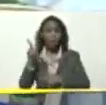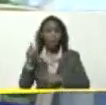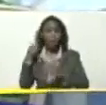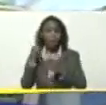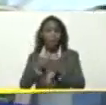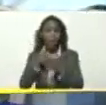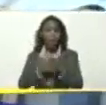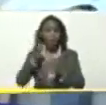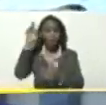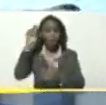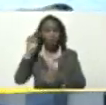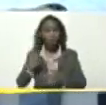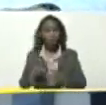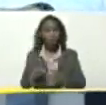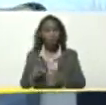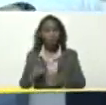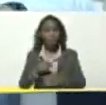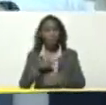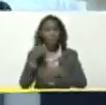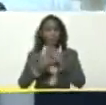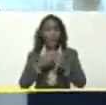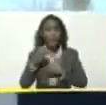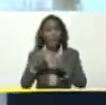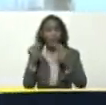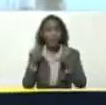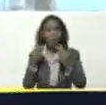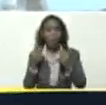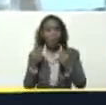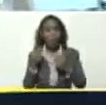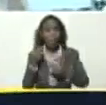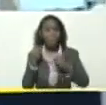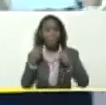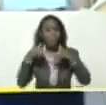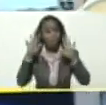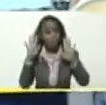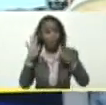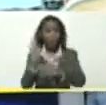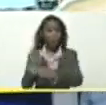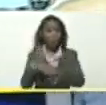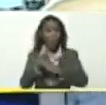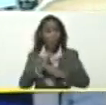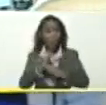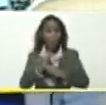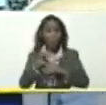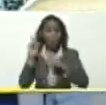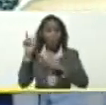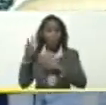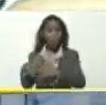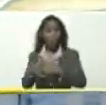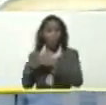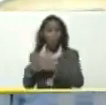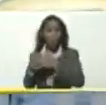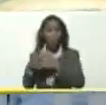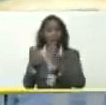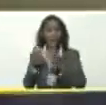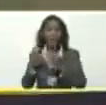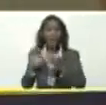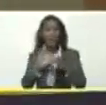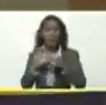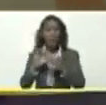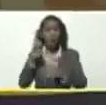a diario para optimizar los recursos a pesar del bloqueo de Estados Unidos y de la Unión Europea.